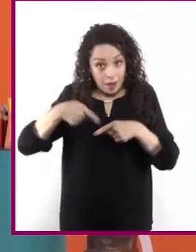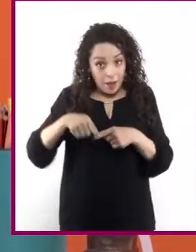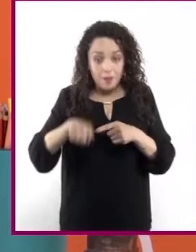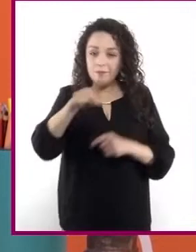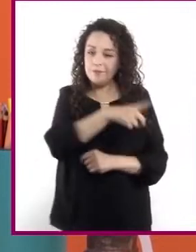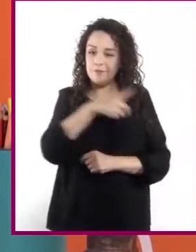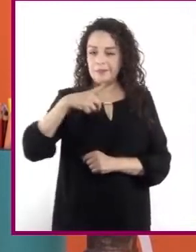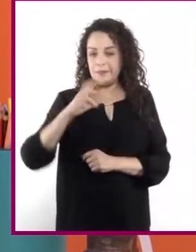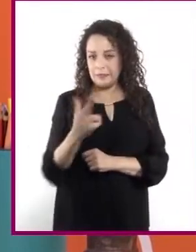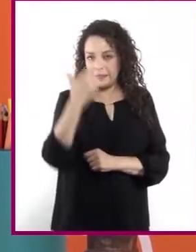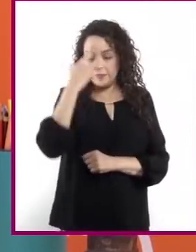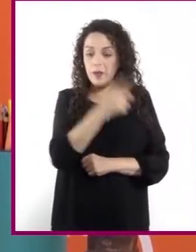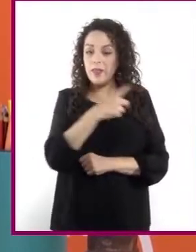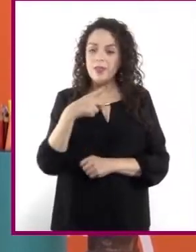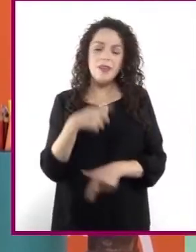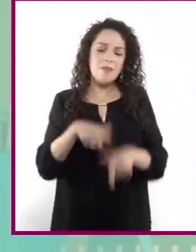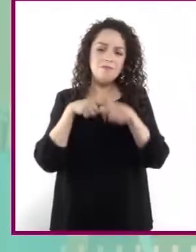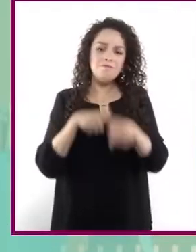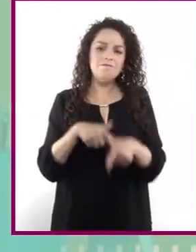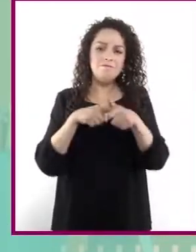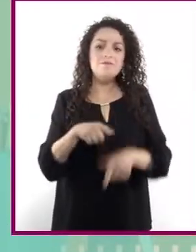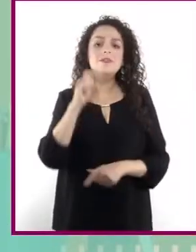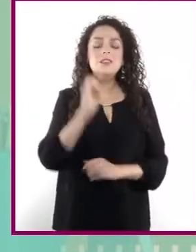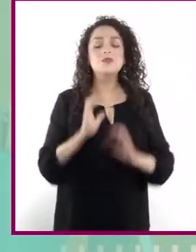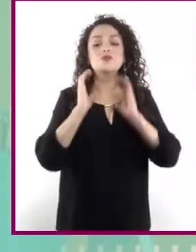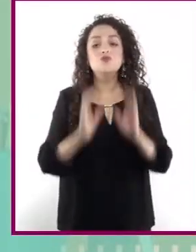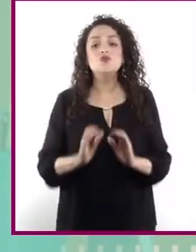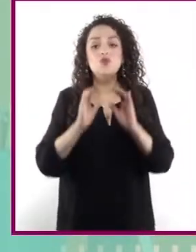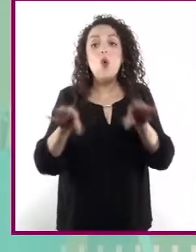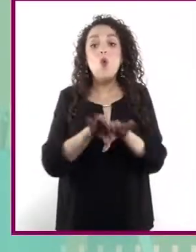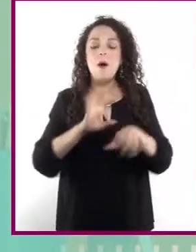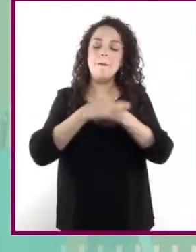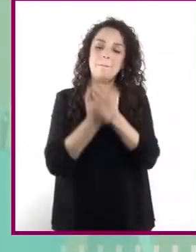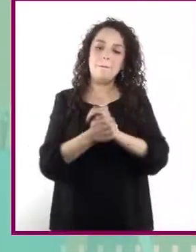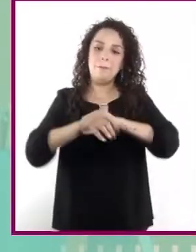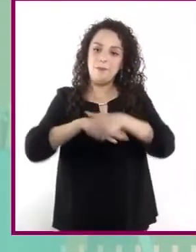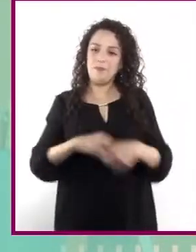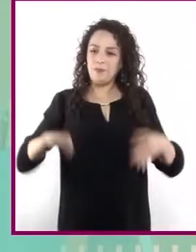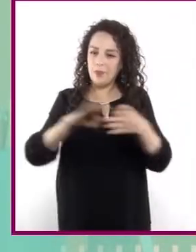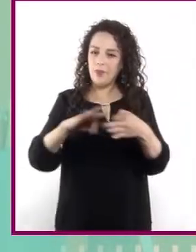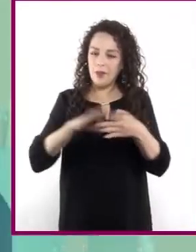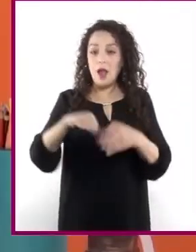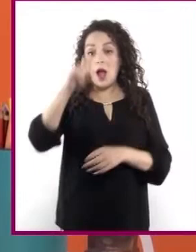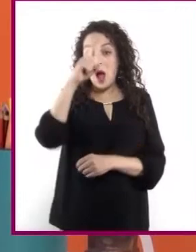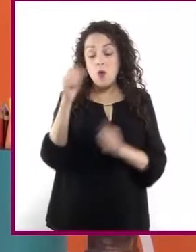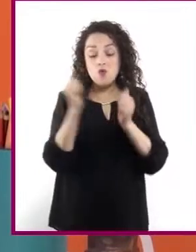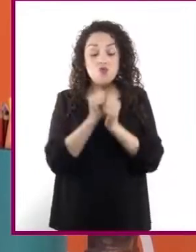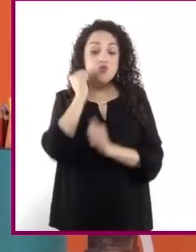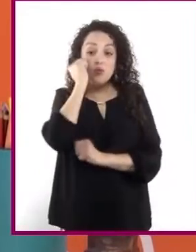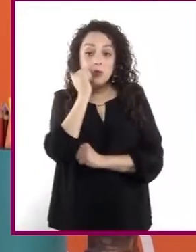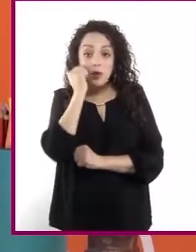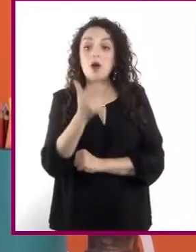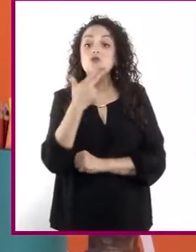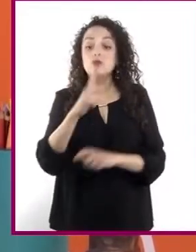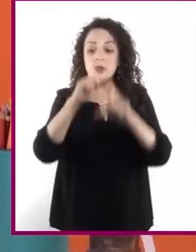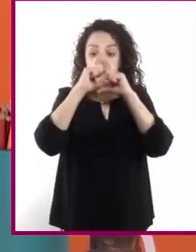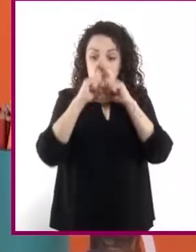recuerdo que debemos seguir cuidándonos, lavando frecuentemente nuestras manos con agua y abundante jabón, usando el